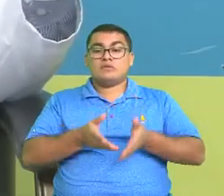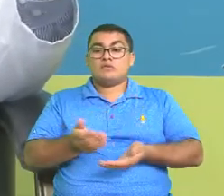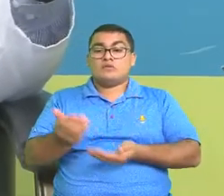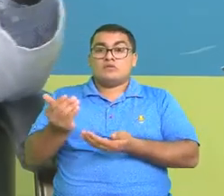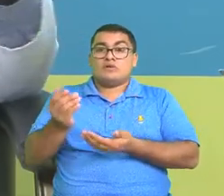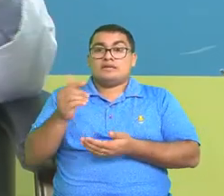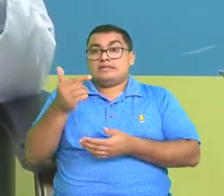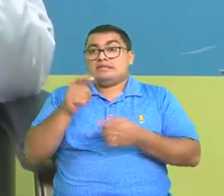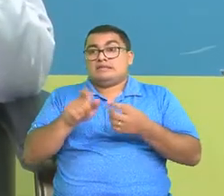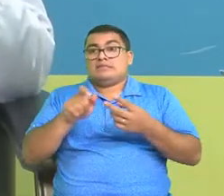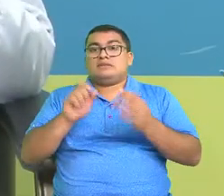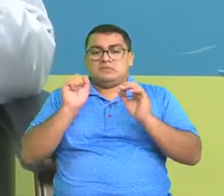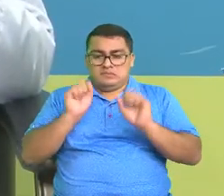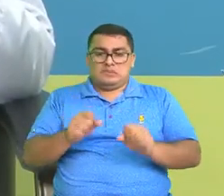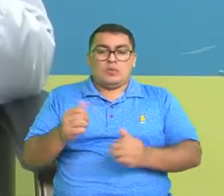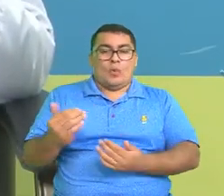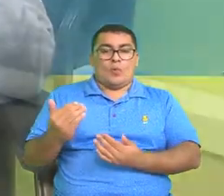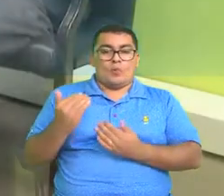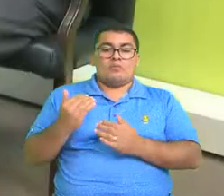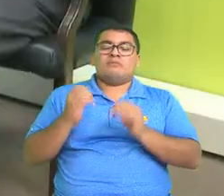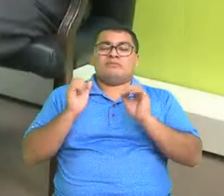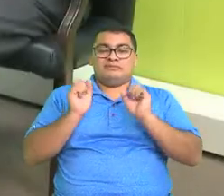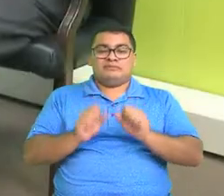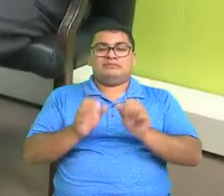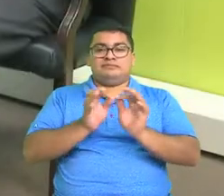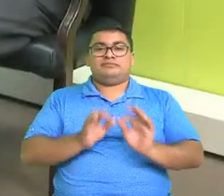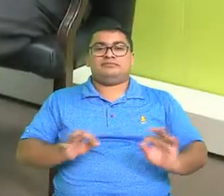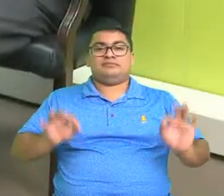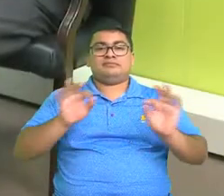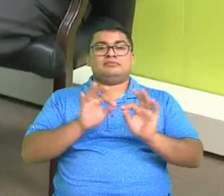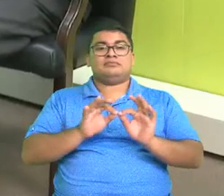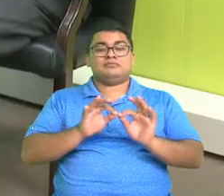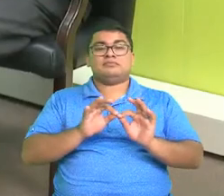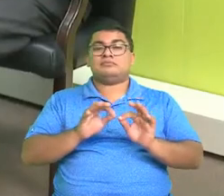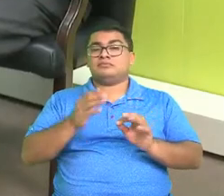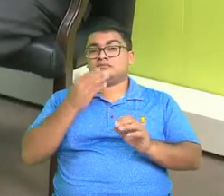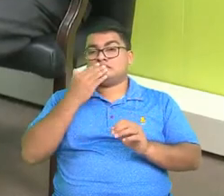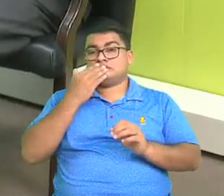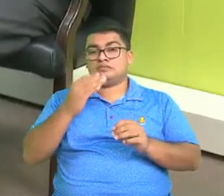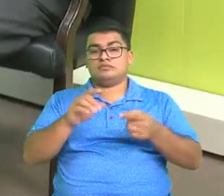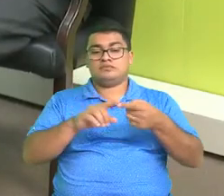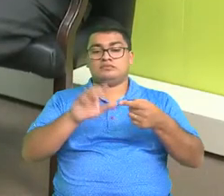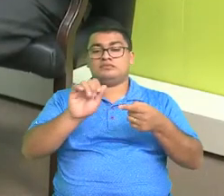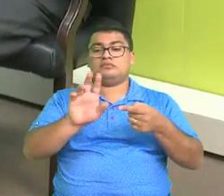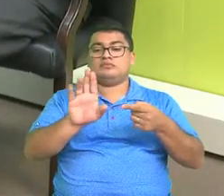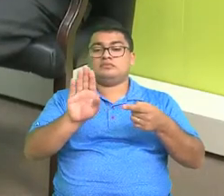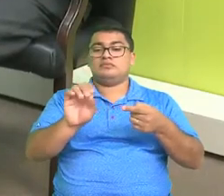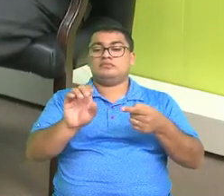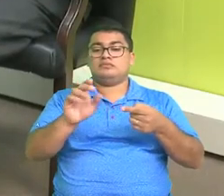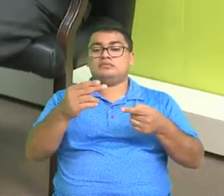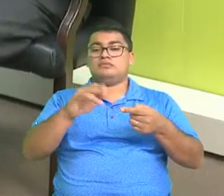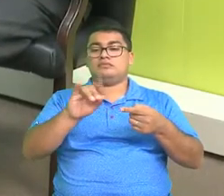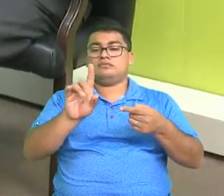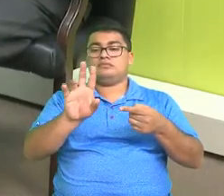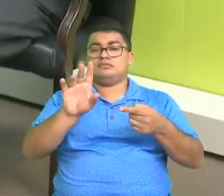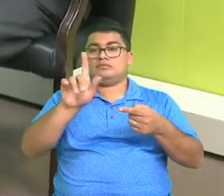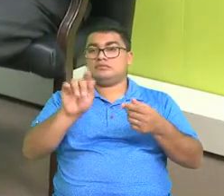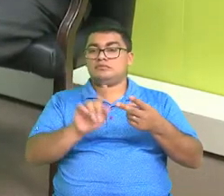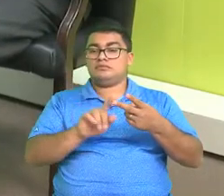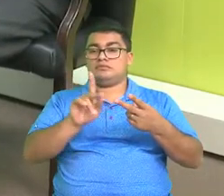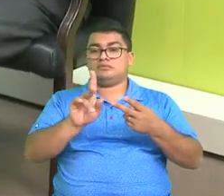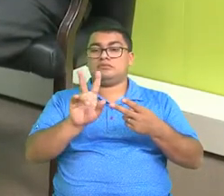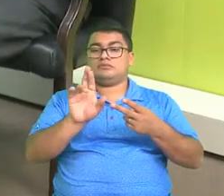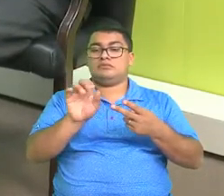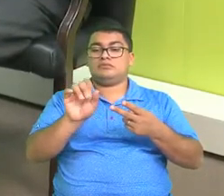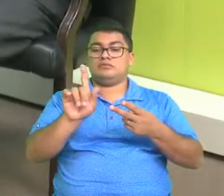momento las condiciones para darle suficientes proteínas, carbohidratos y lípidos. Entonces se fomenta más lo que es la lactancia materna y